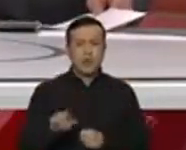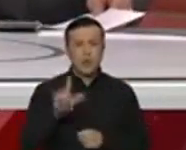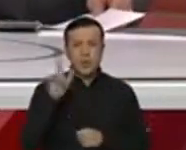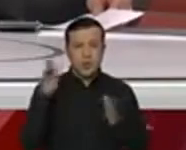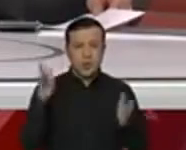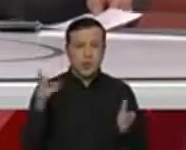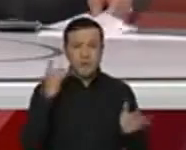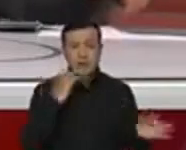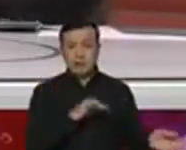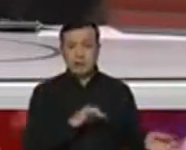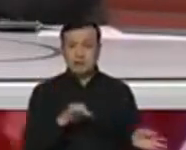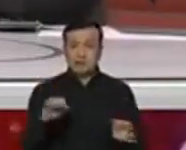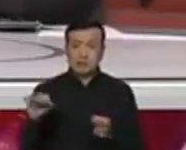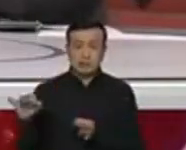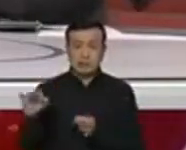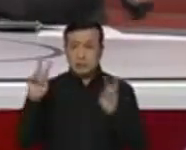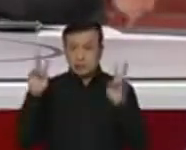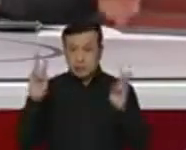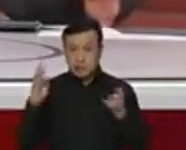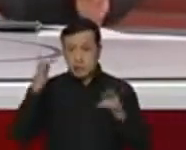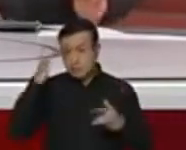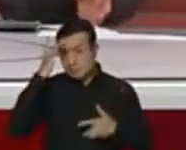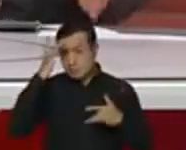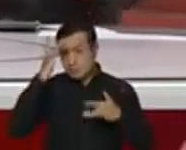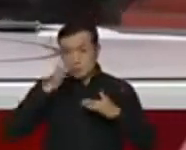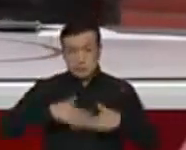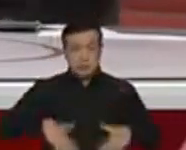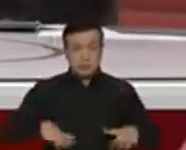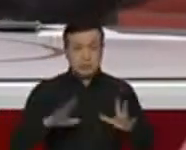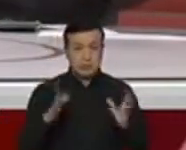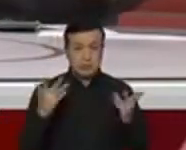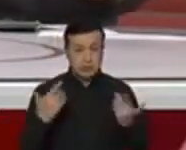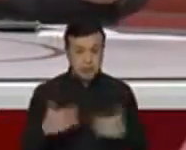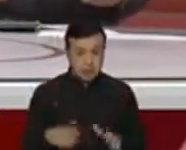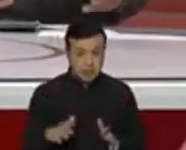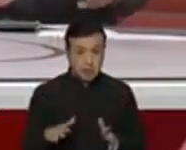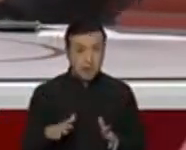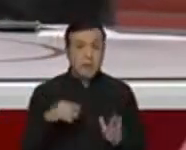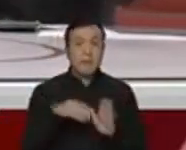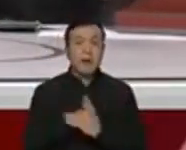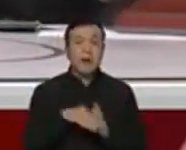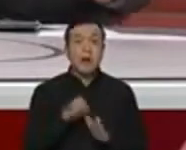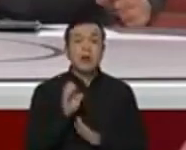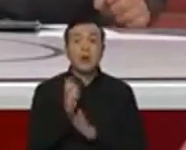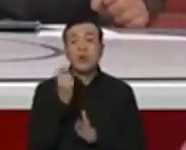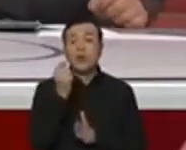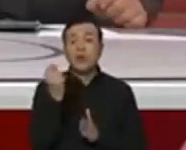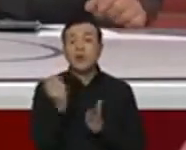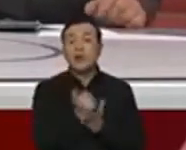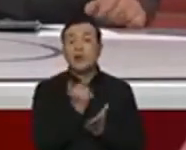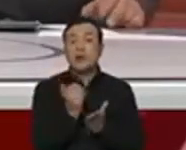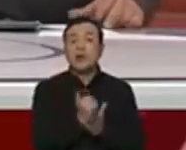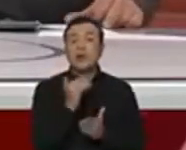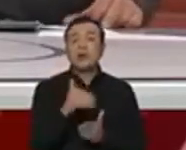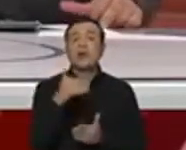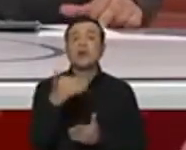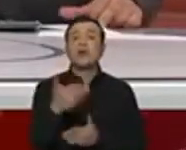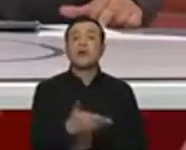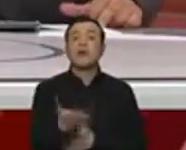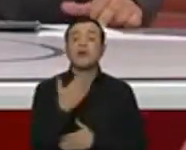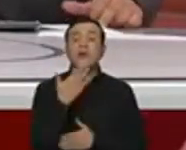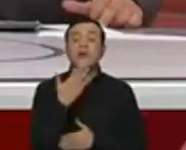diferir por el tema de la pandemia. Finalmente, ¿cómo logrará Banecuador recuperar esta cartera en los próximos meses?